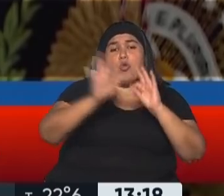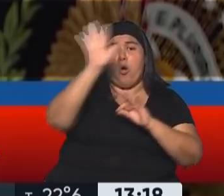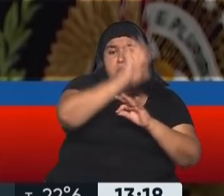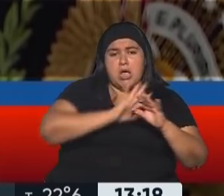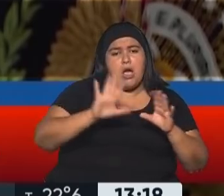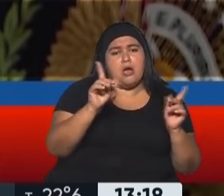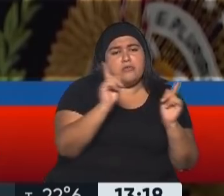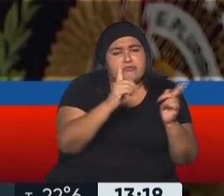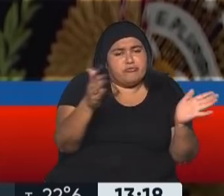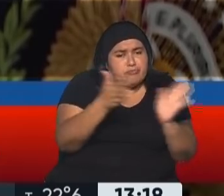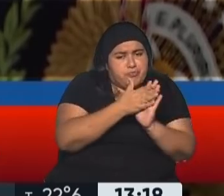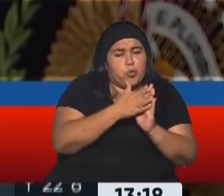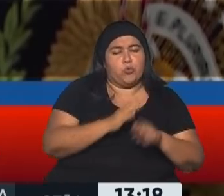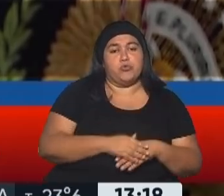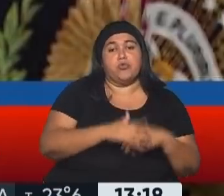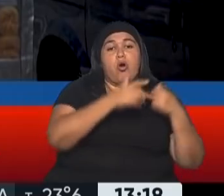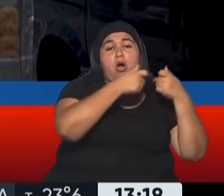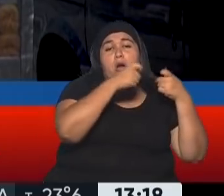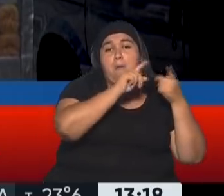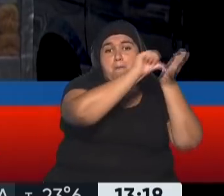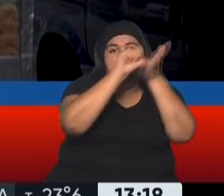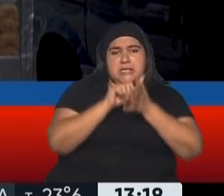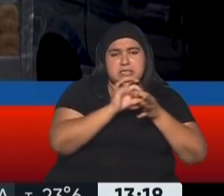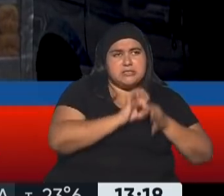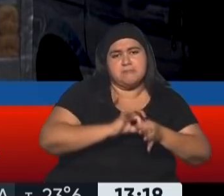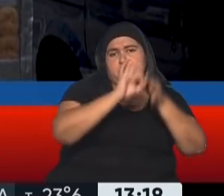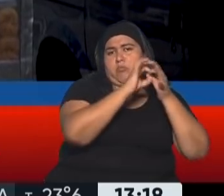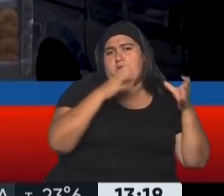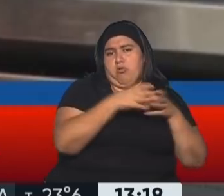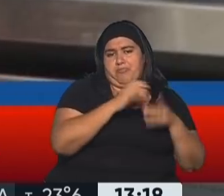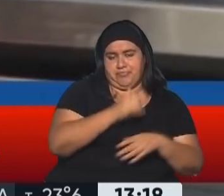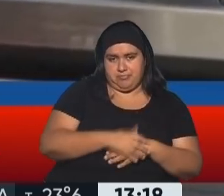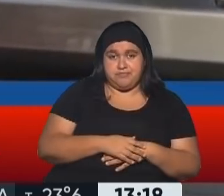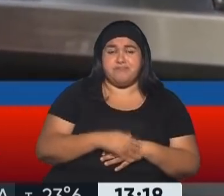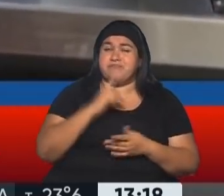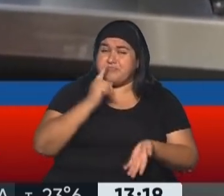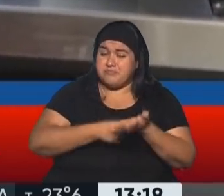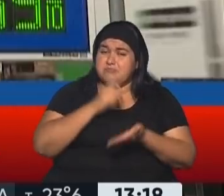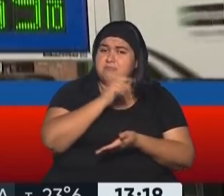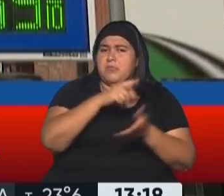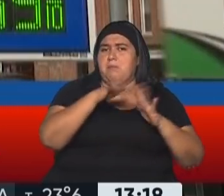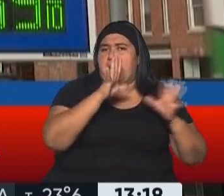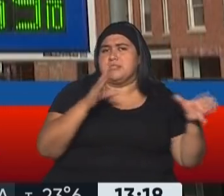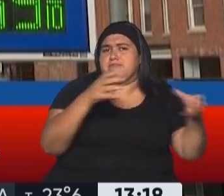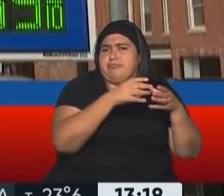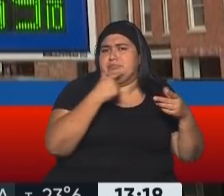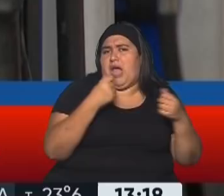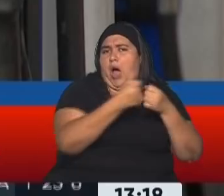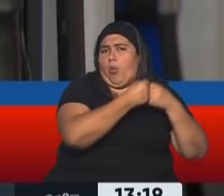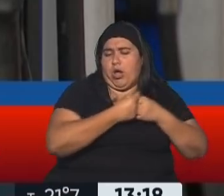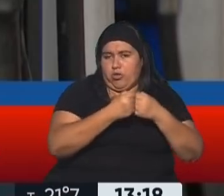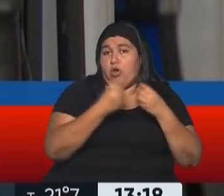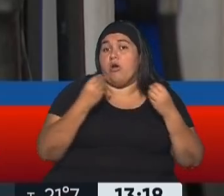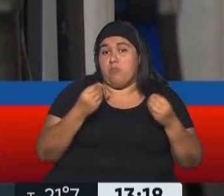of the EU and our allies totally united. La medida es esencialmente simbólica. Estados Unidos importa un promedio